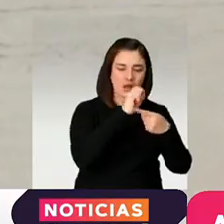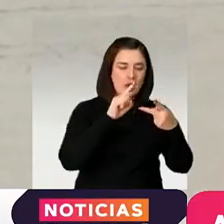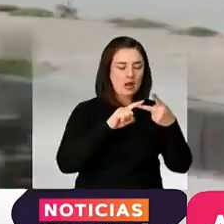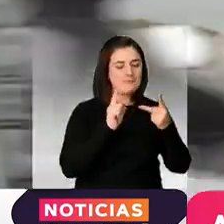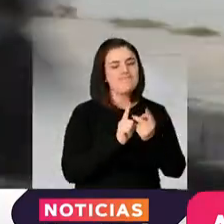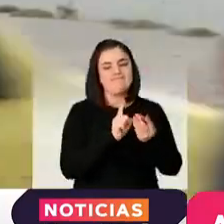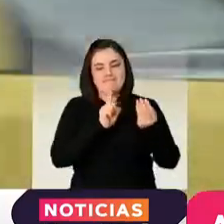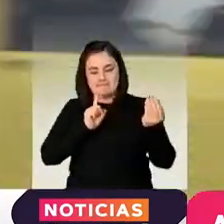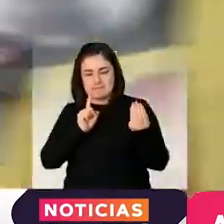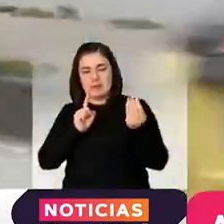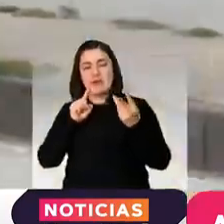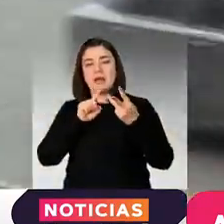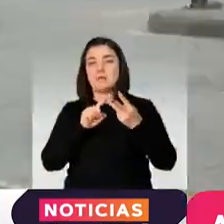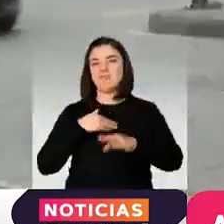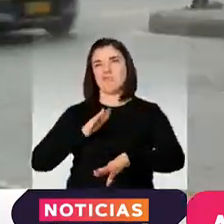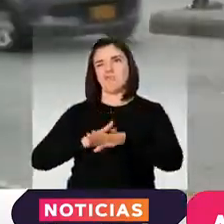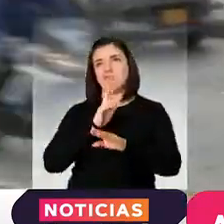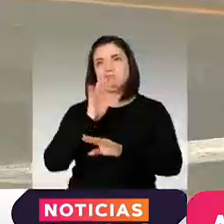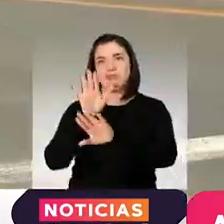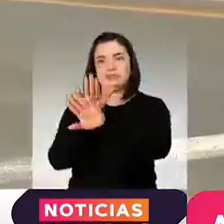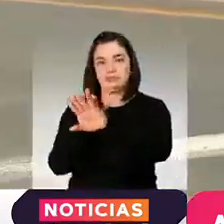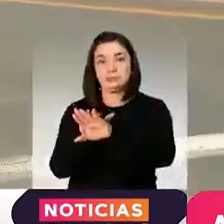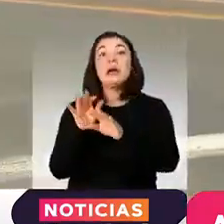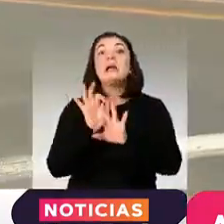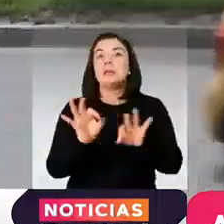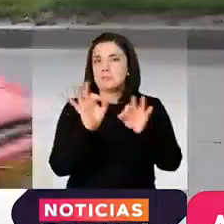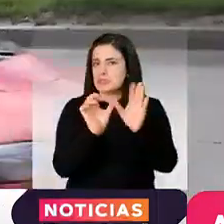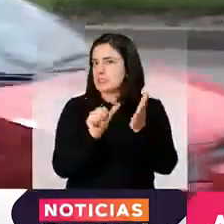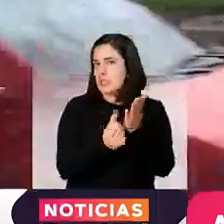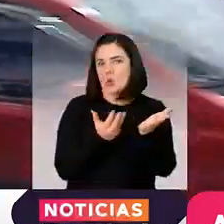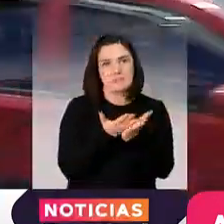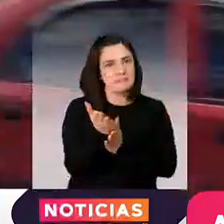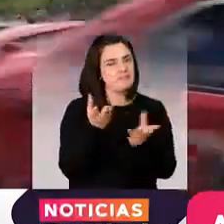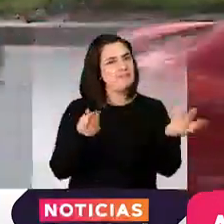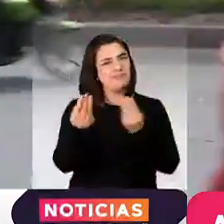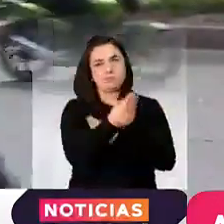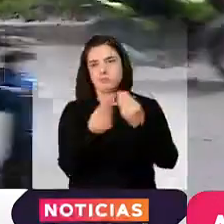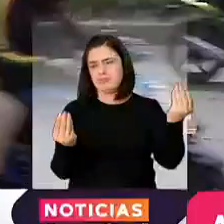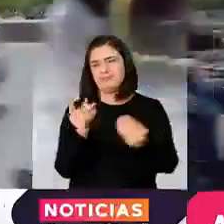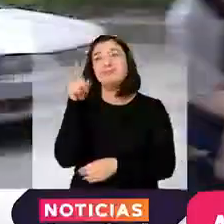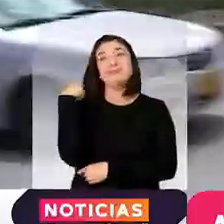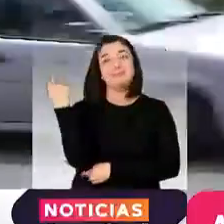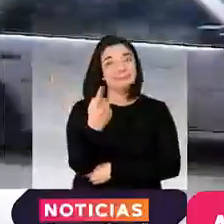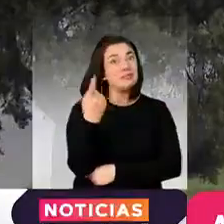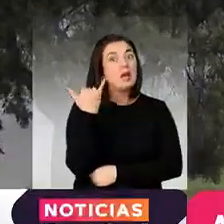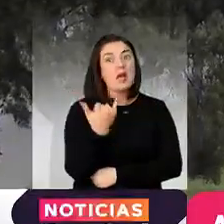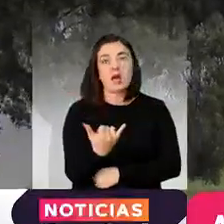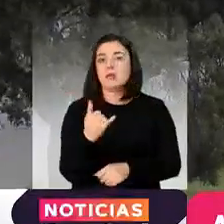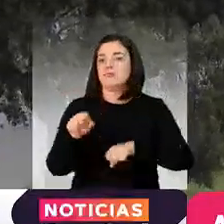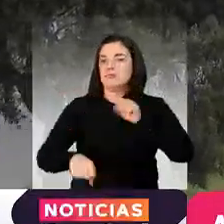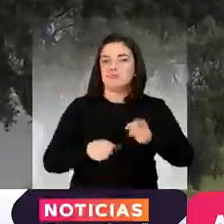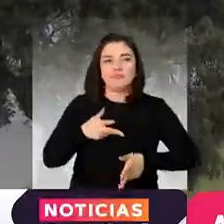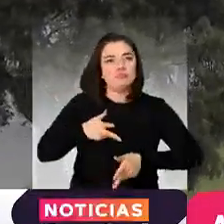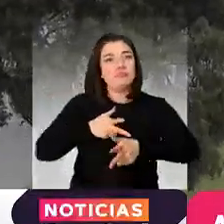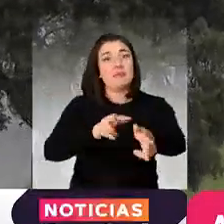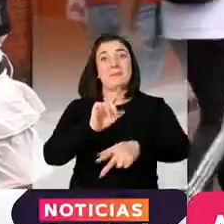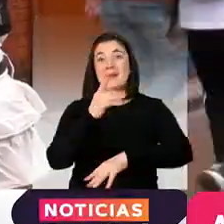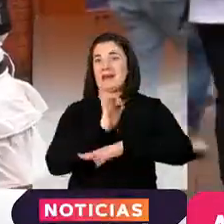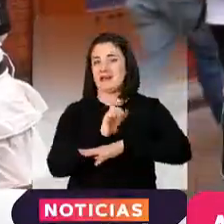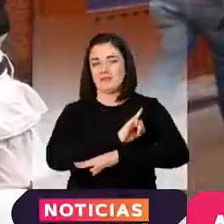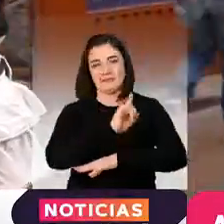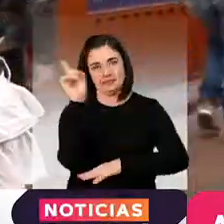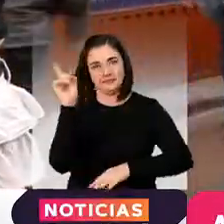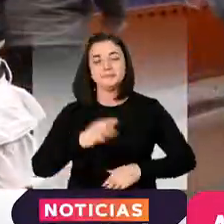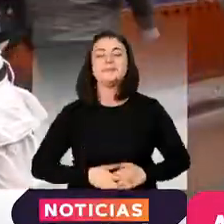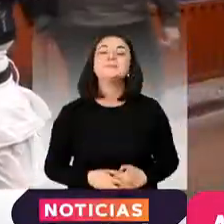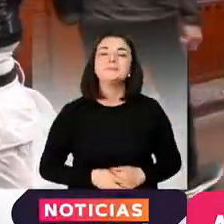y cédula y pico y placa continuarán en la ciudad y, como es habitual, no habrá ciclorruta el 1 de enero en Bogotá.